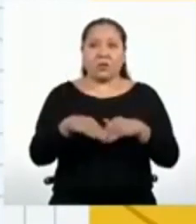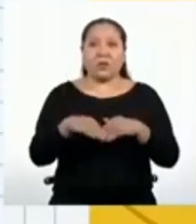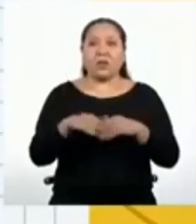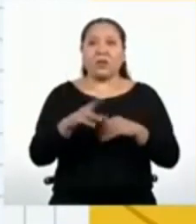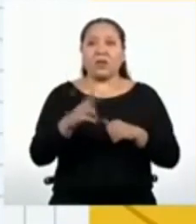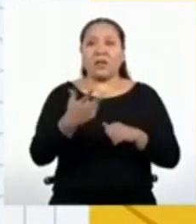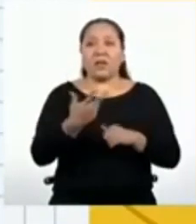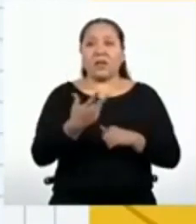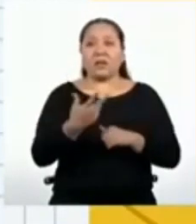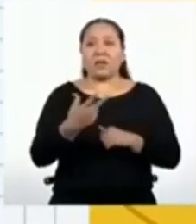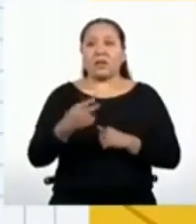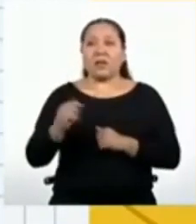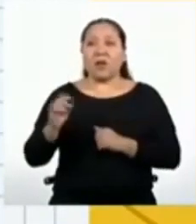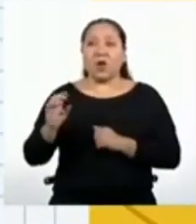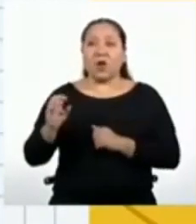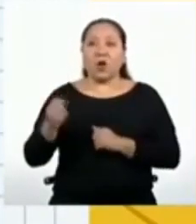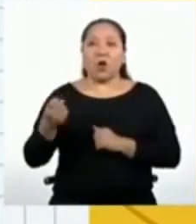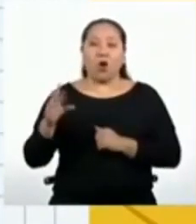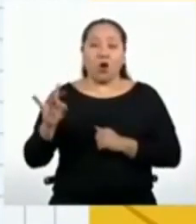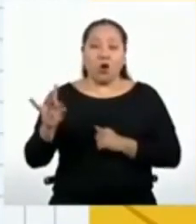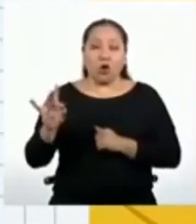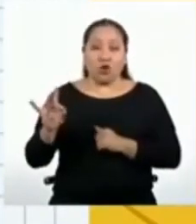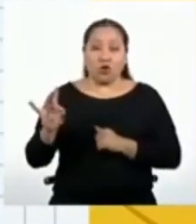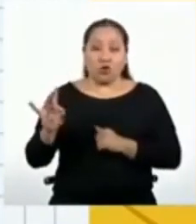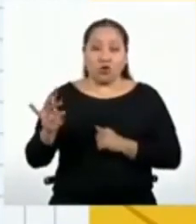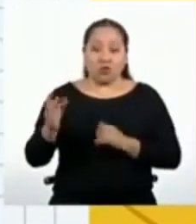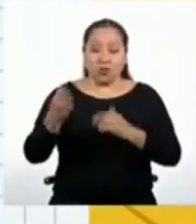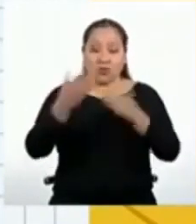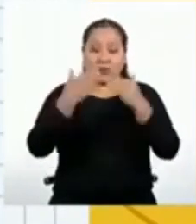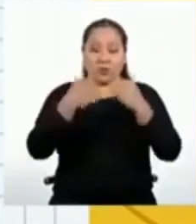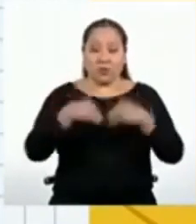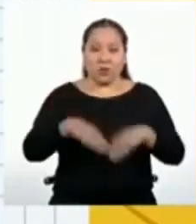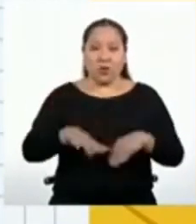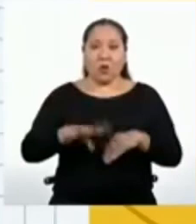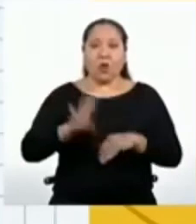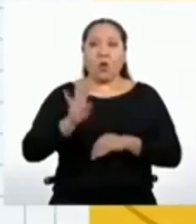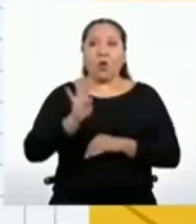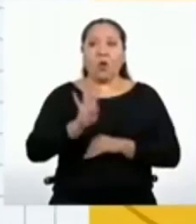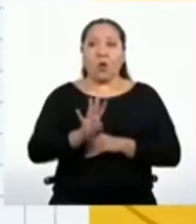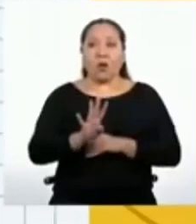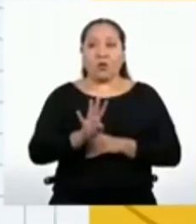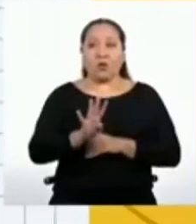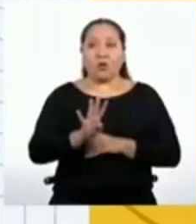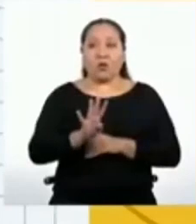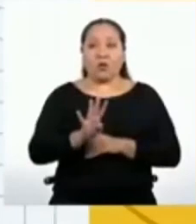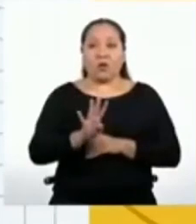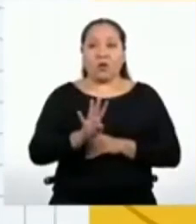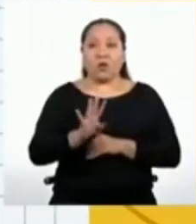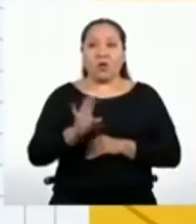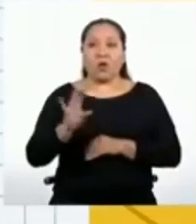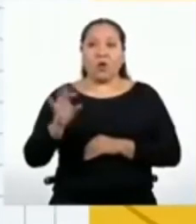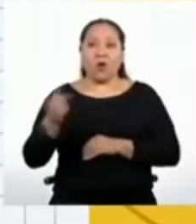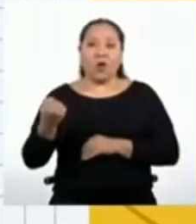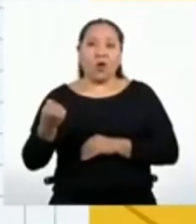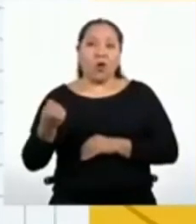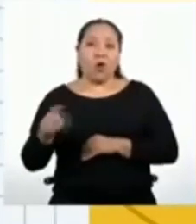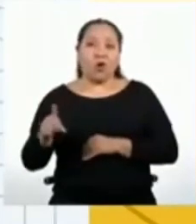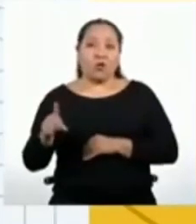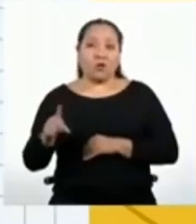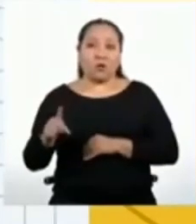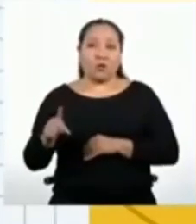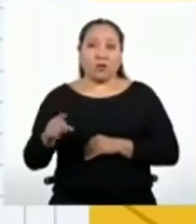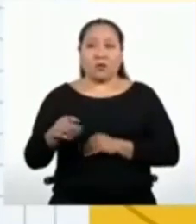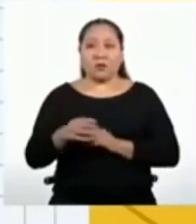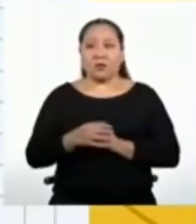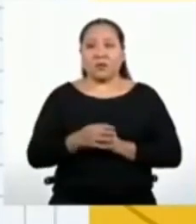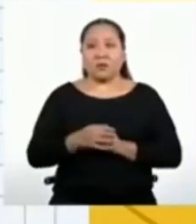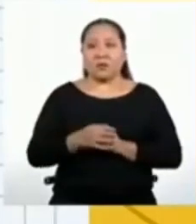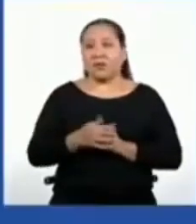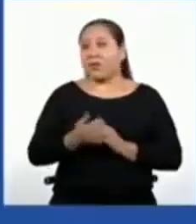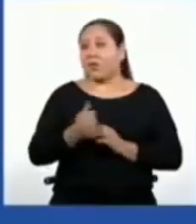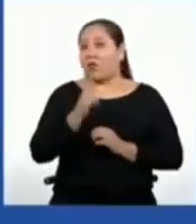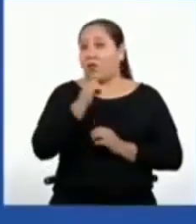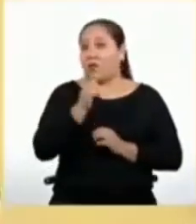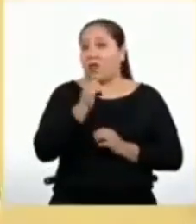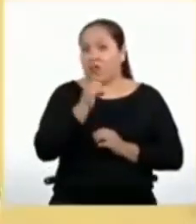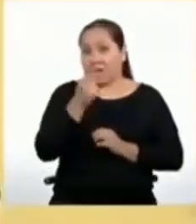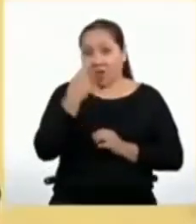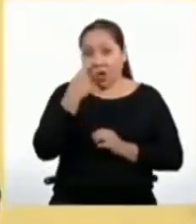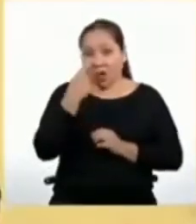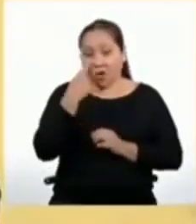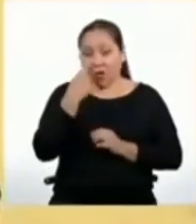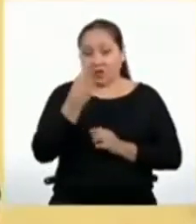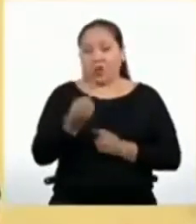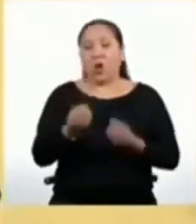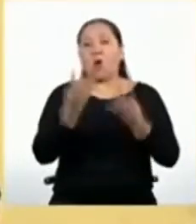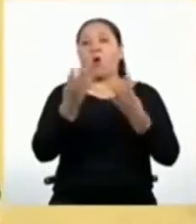piso 3 usamos 8 naipes. Para el piso 4 usamos 11 naipes. Nos faltaría